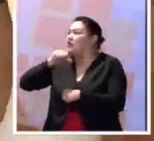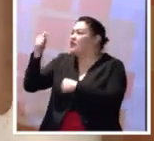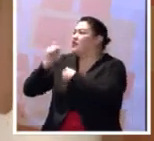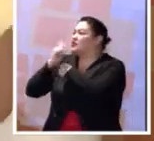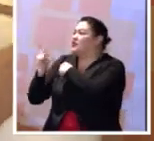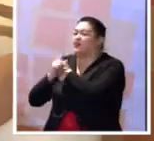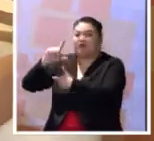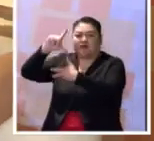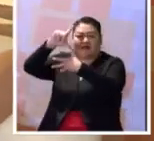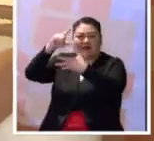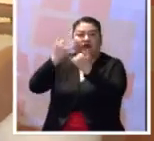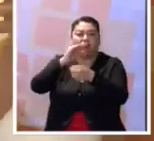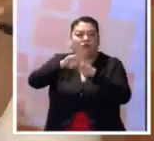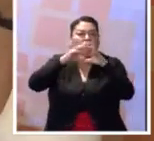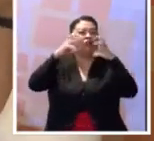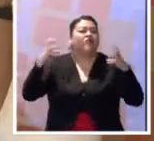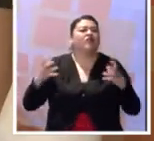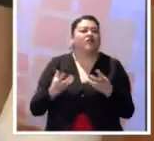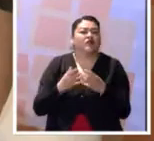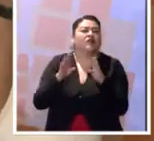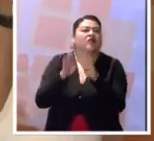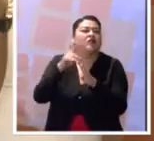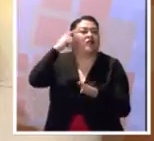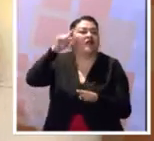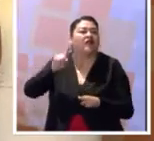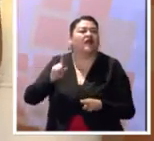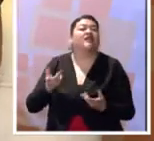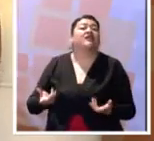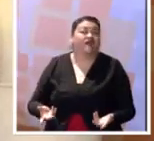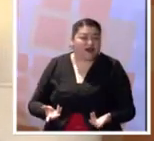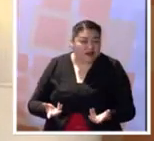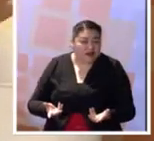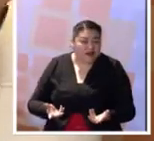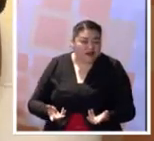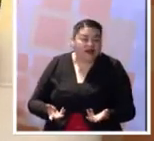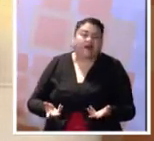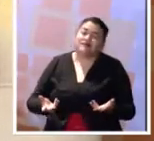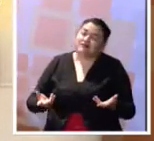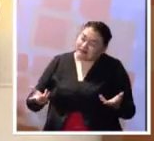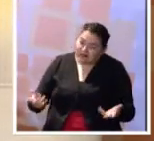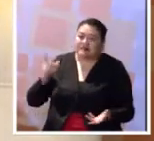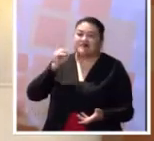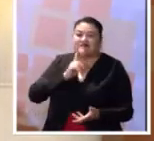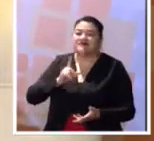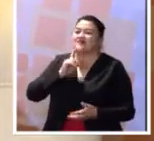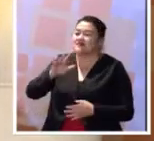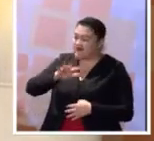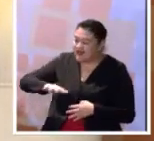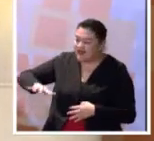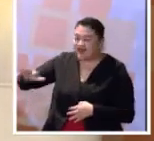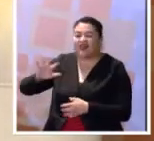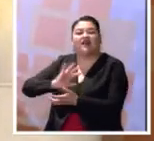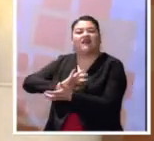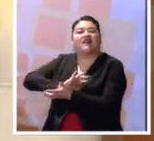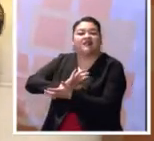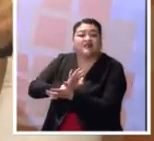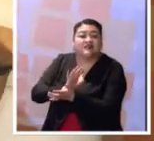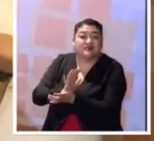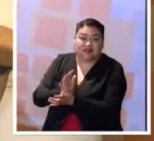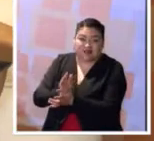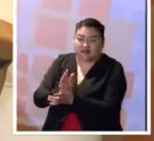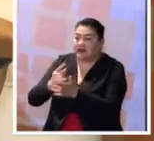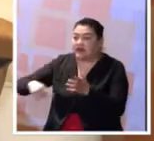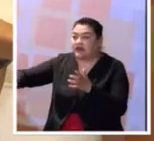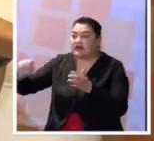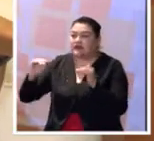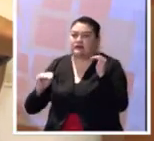de la región y en el mundo, se dio para que las mujeres que, por diferentes formas de discriminación, no habían